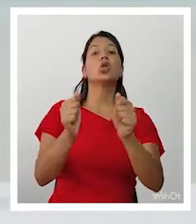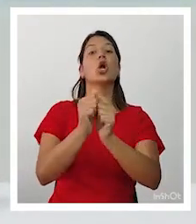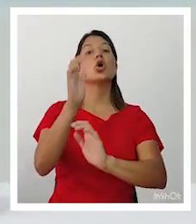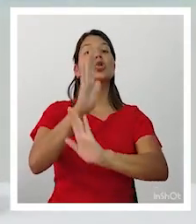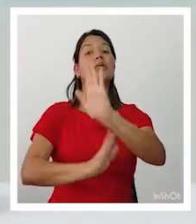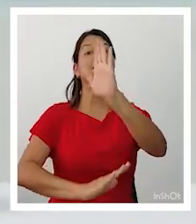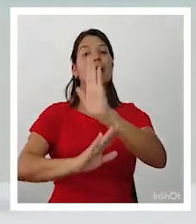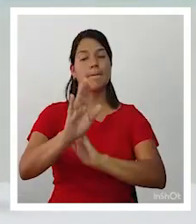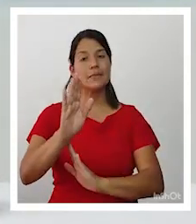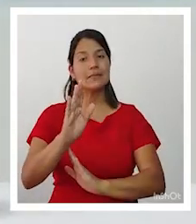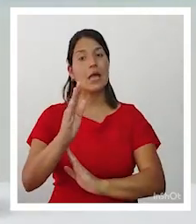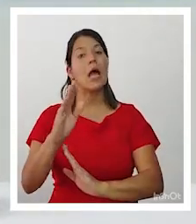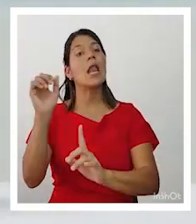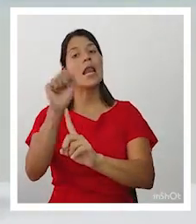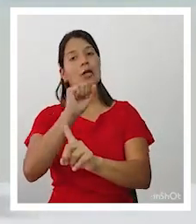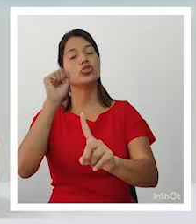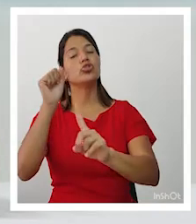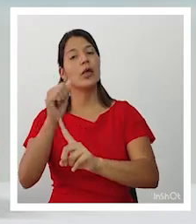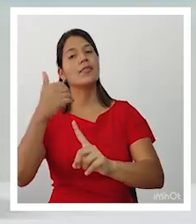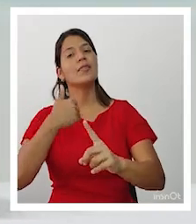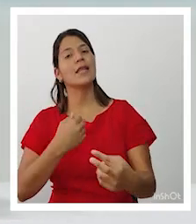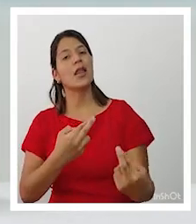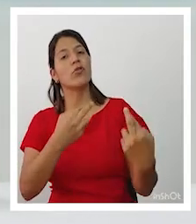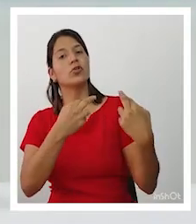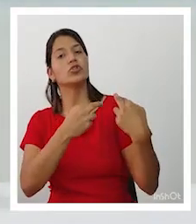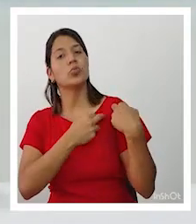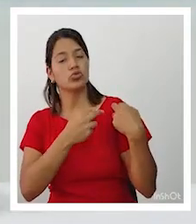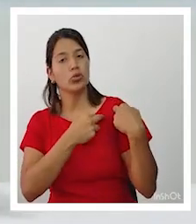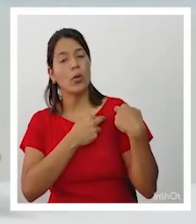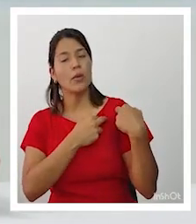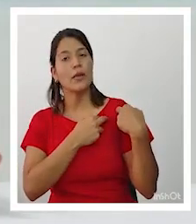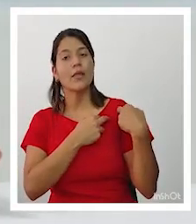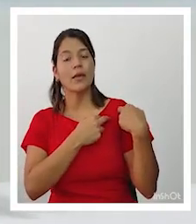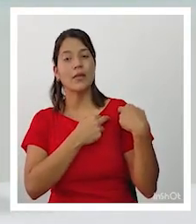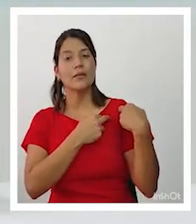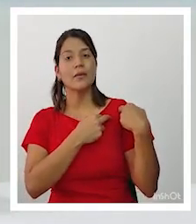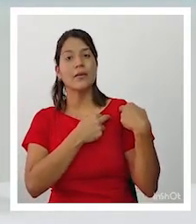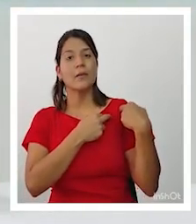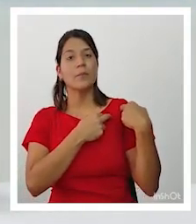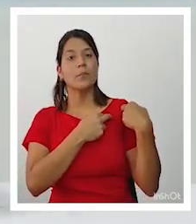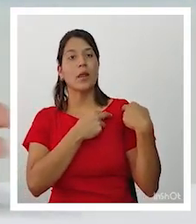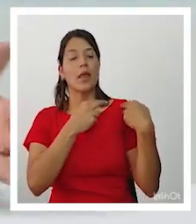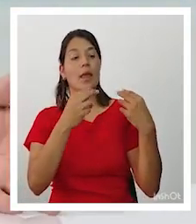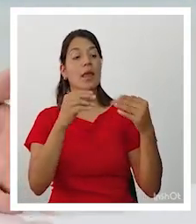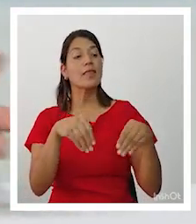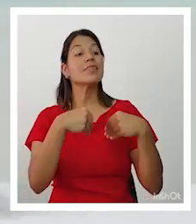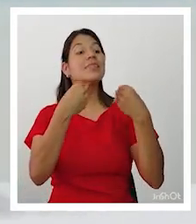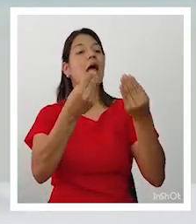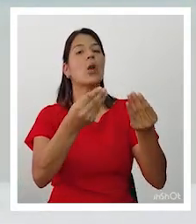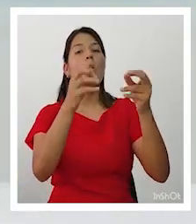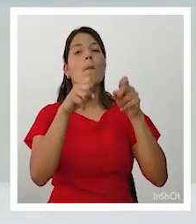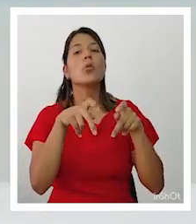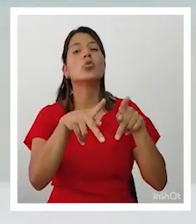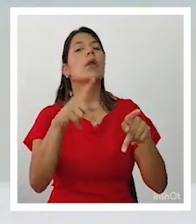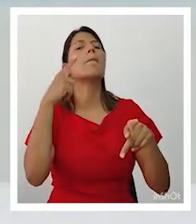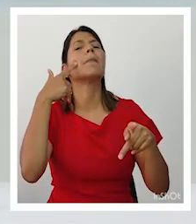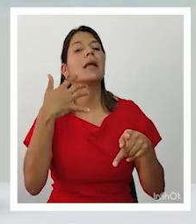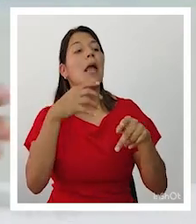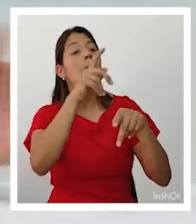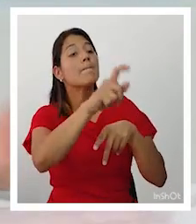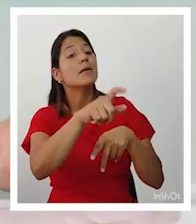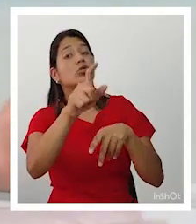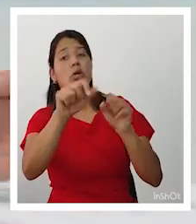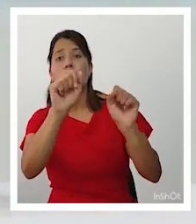tiene que verse en la obligación de proponerle que den herramientas para que nos podamos desarrollar como